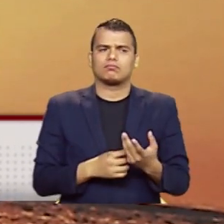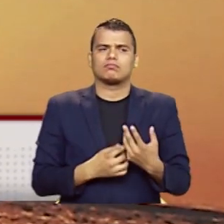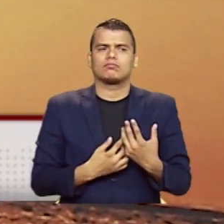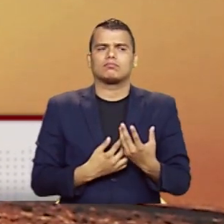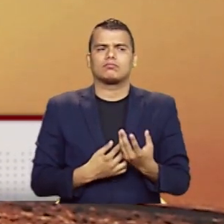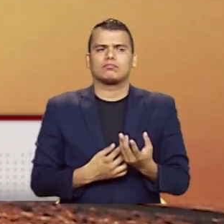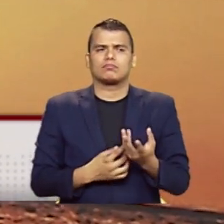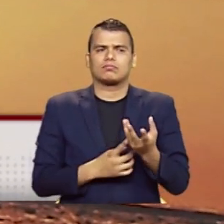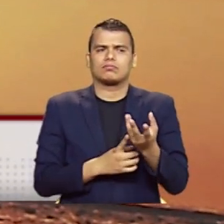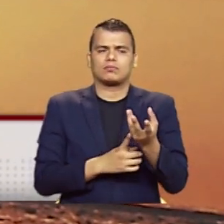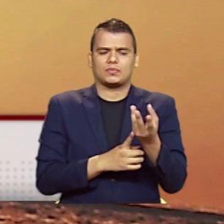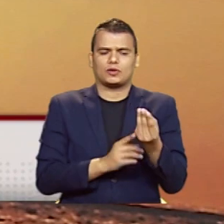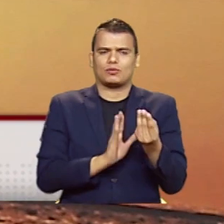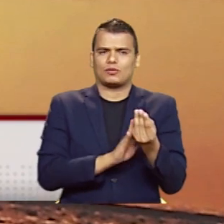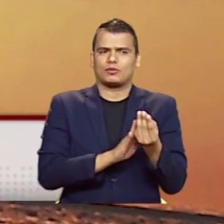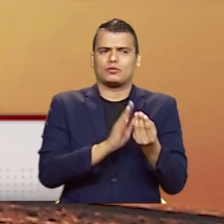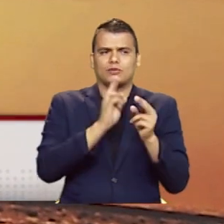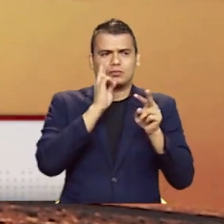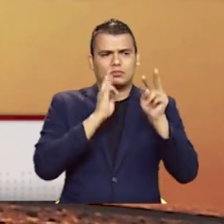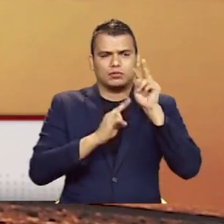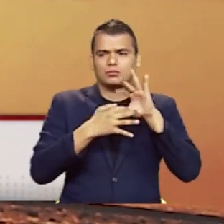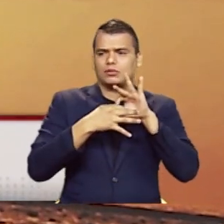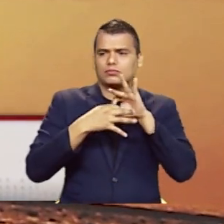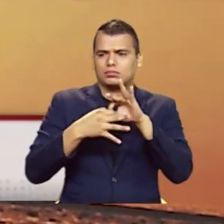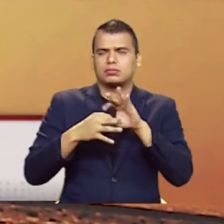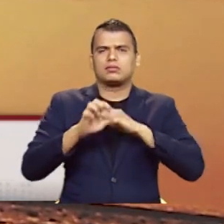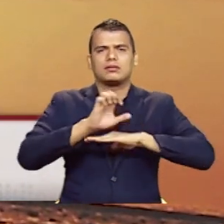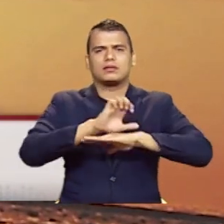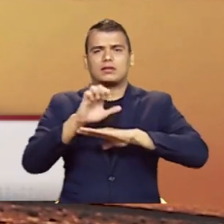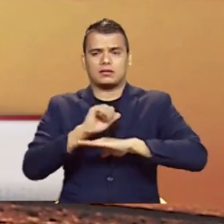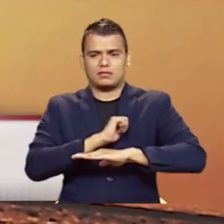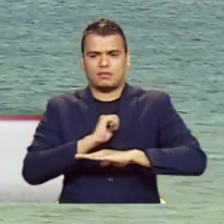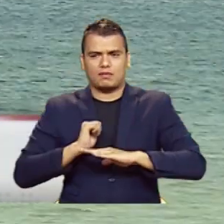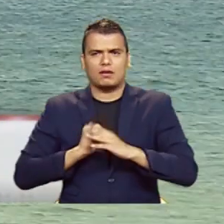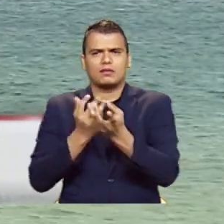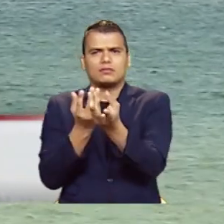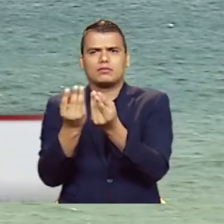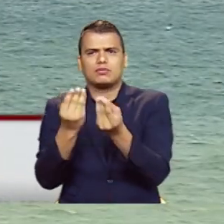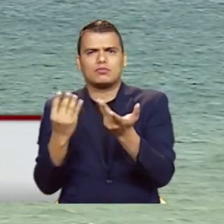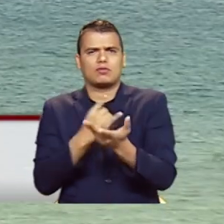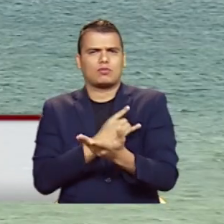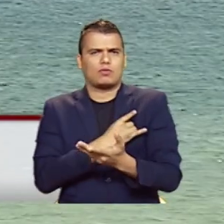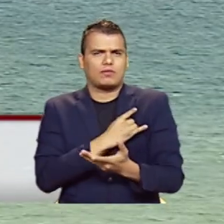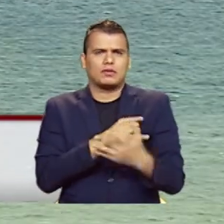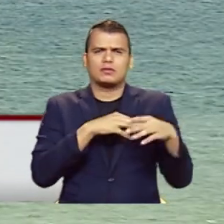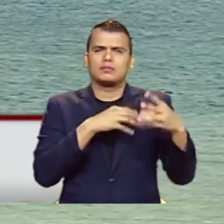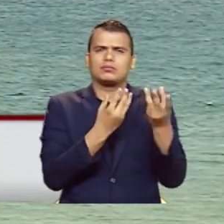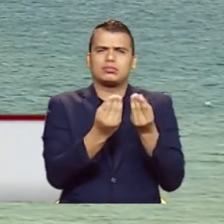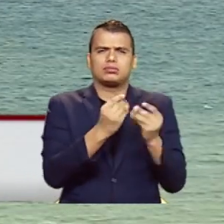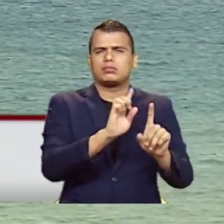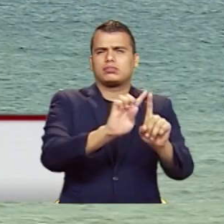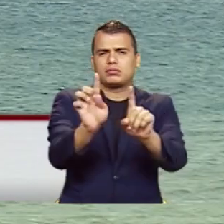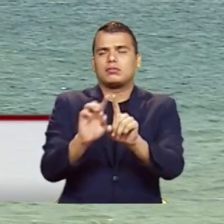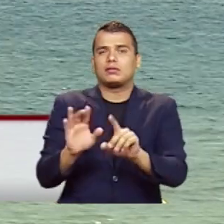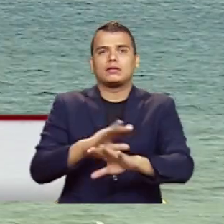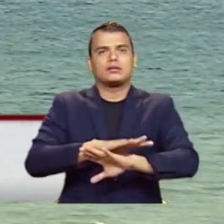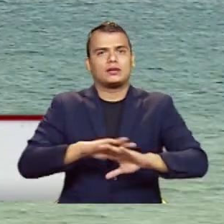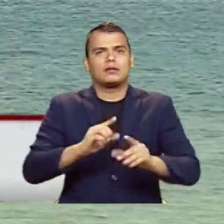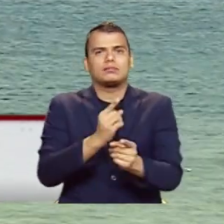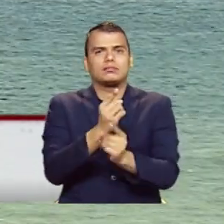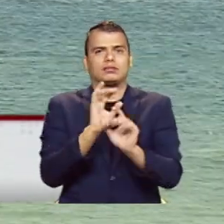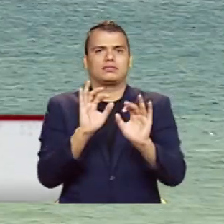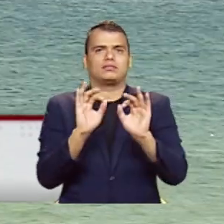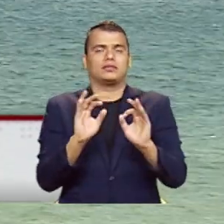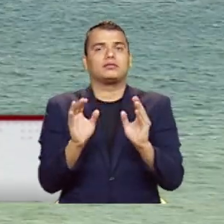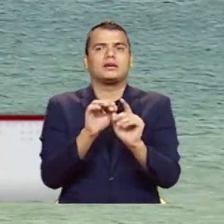sinérgico que se ha logrado con el sector privado, los gremios, la academia. El embellecimiento e intervenciones en